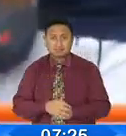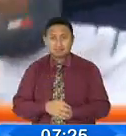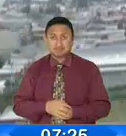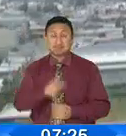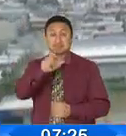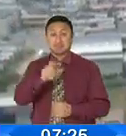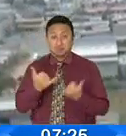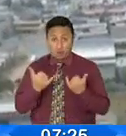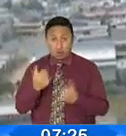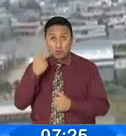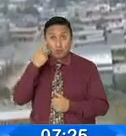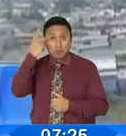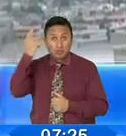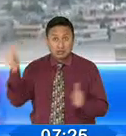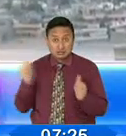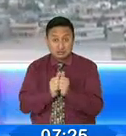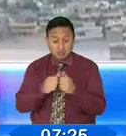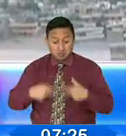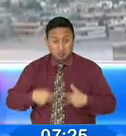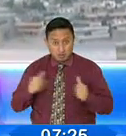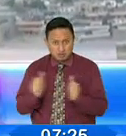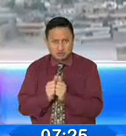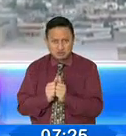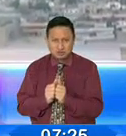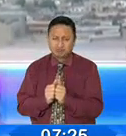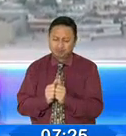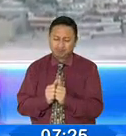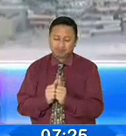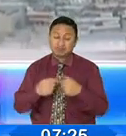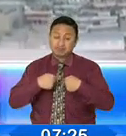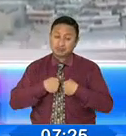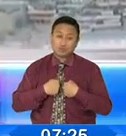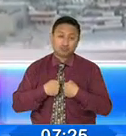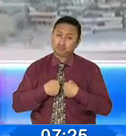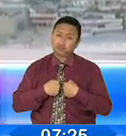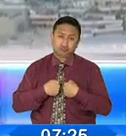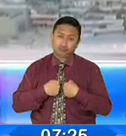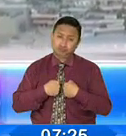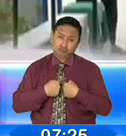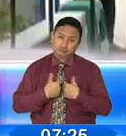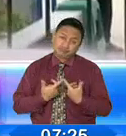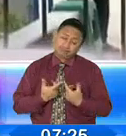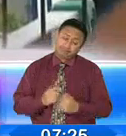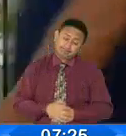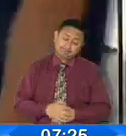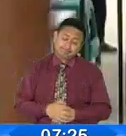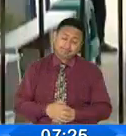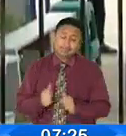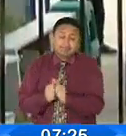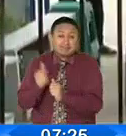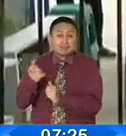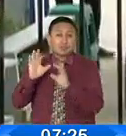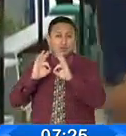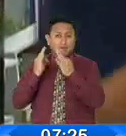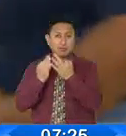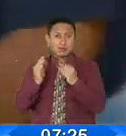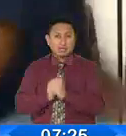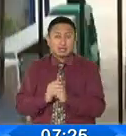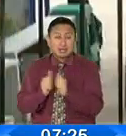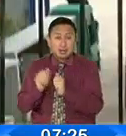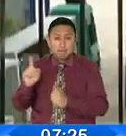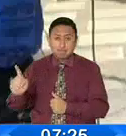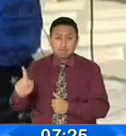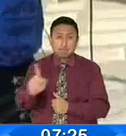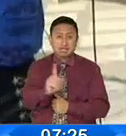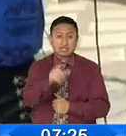a los padres vivos junto a ellos, pero nosotros no tenemos esa suerte. Cada familia, cada persona festejó